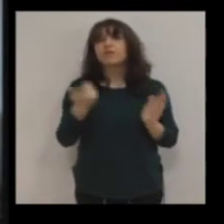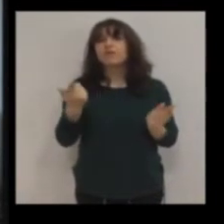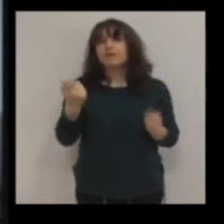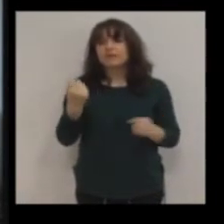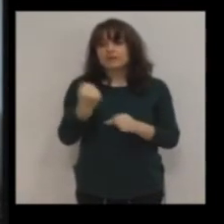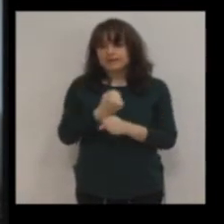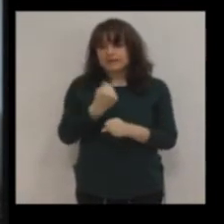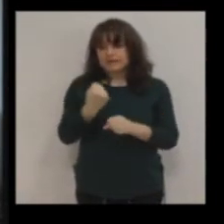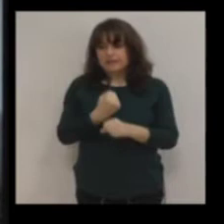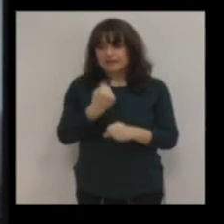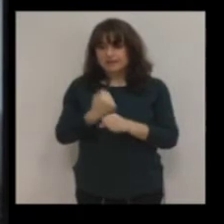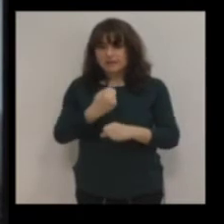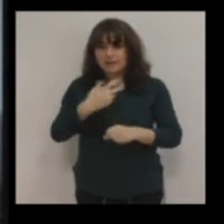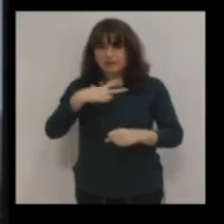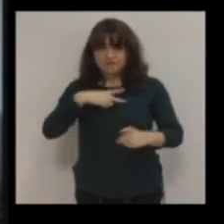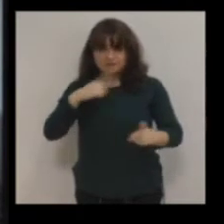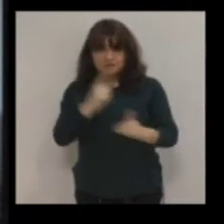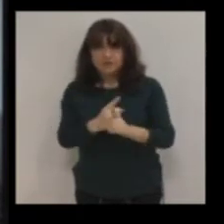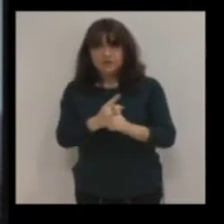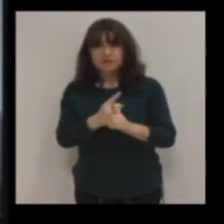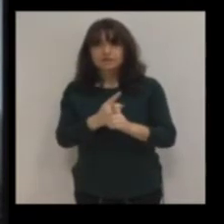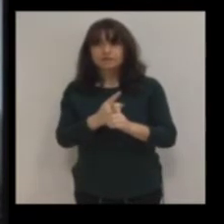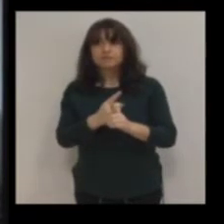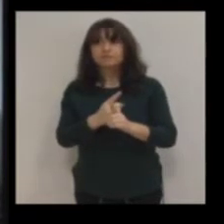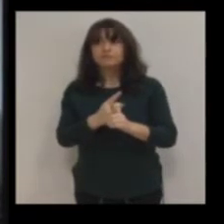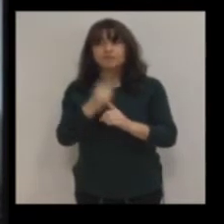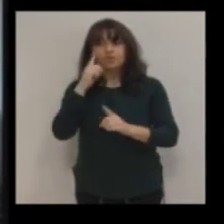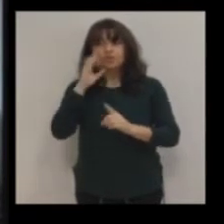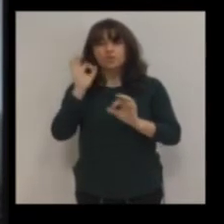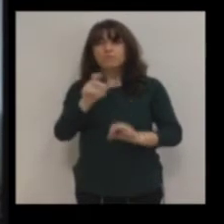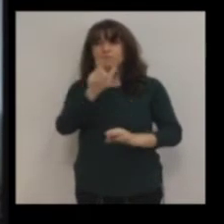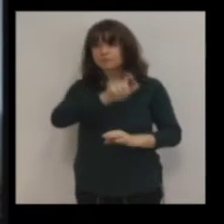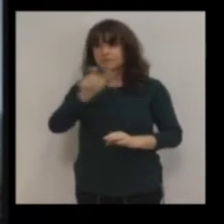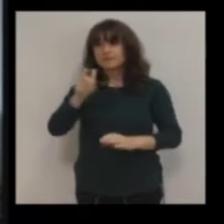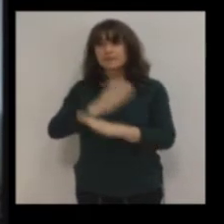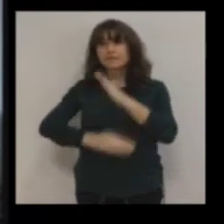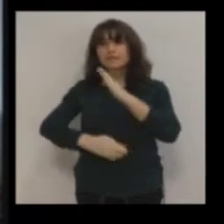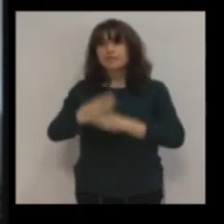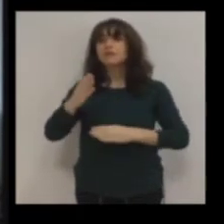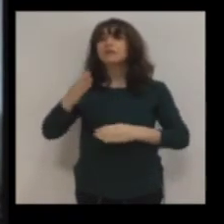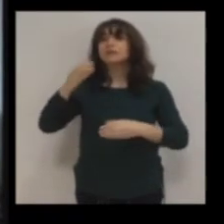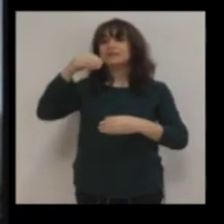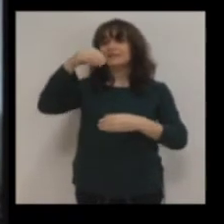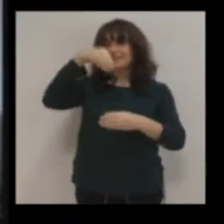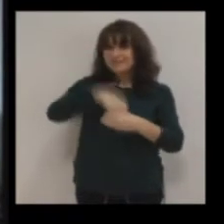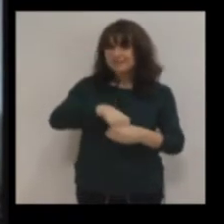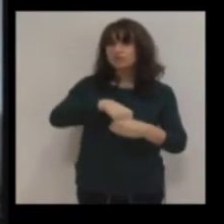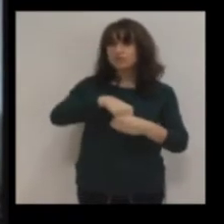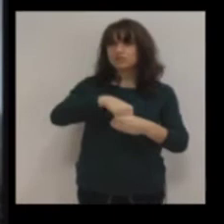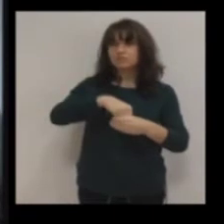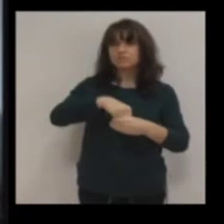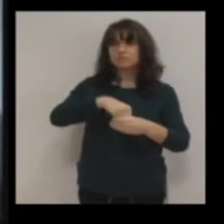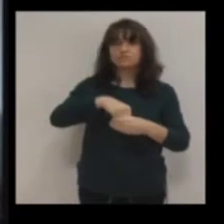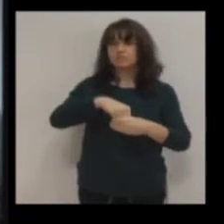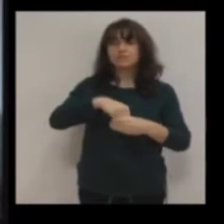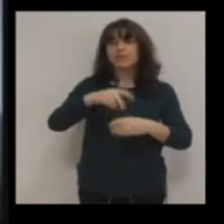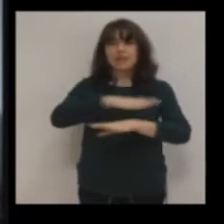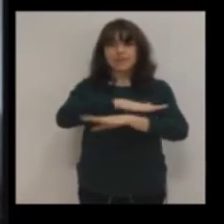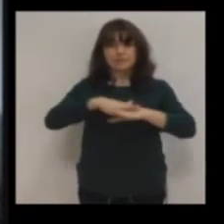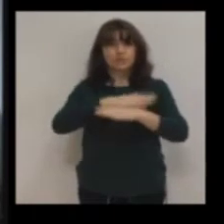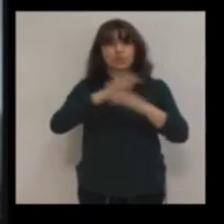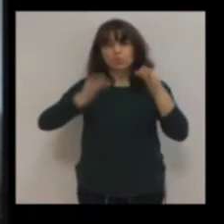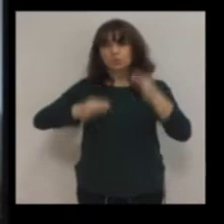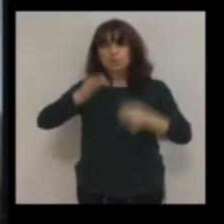trabaja la Fiscalía, es evidente que las personas con discapacidad también entran en abren la puerta a la Administración de